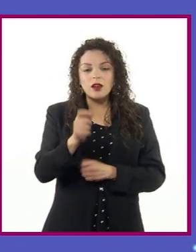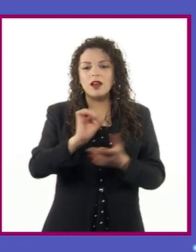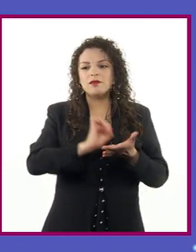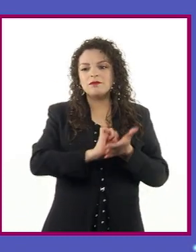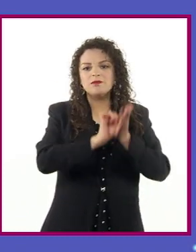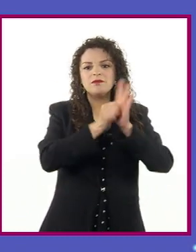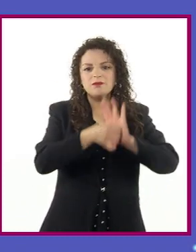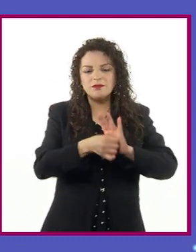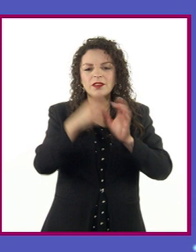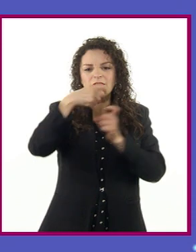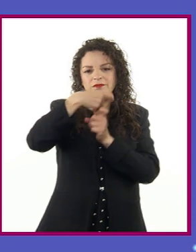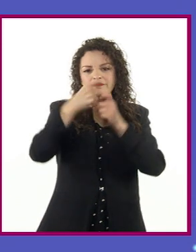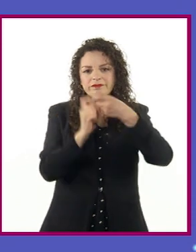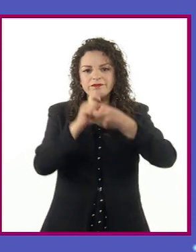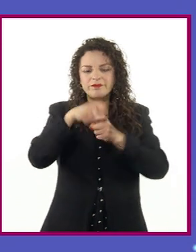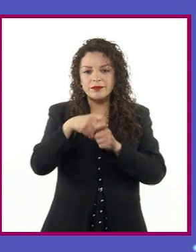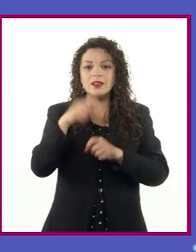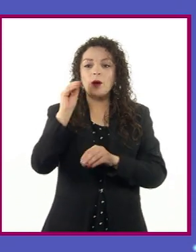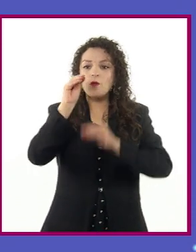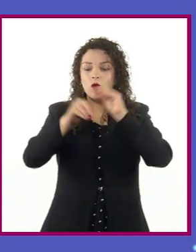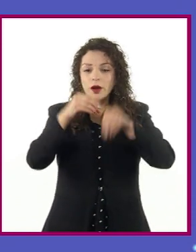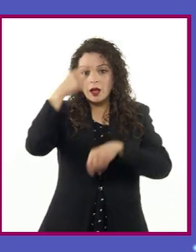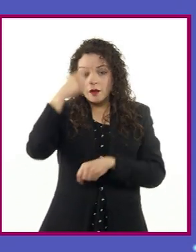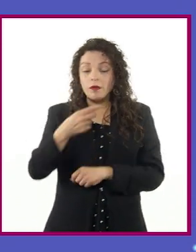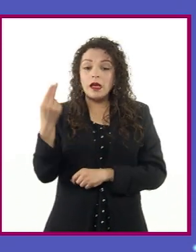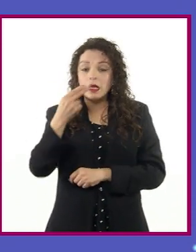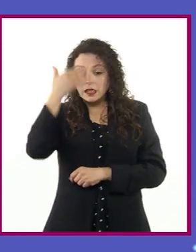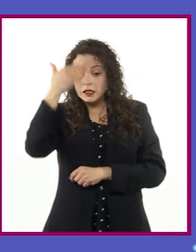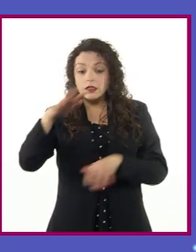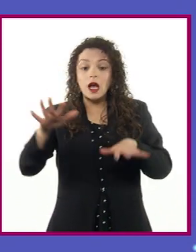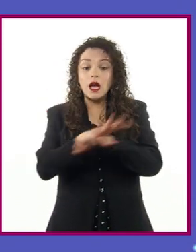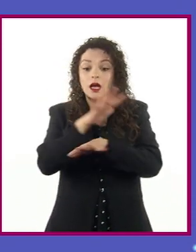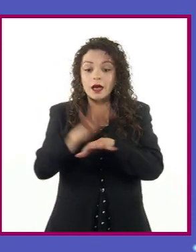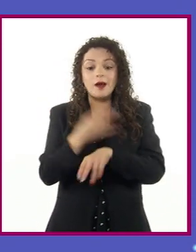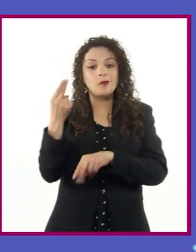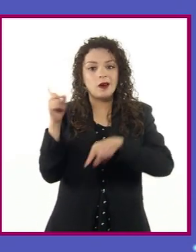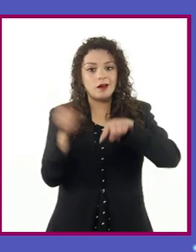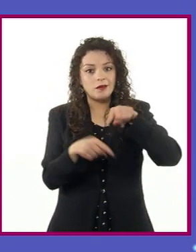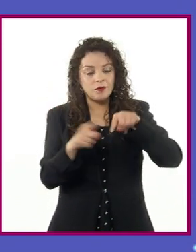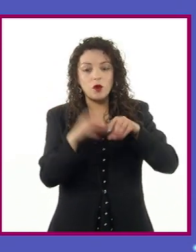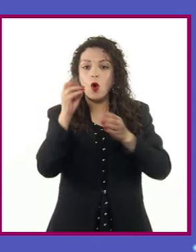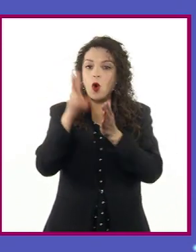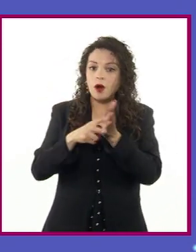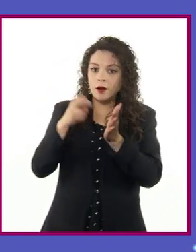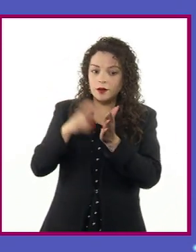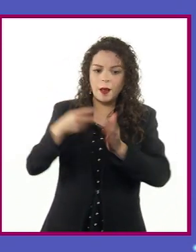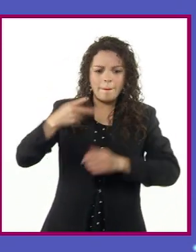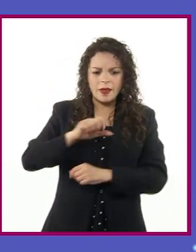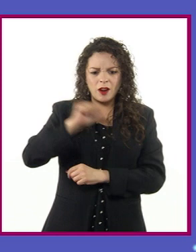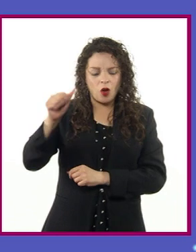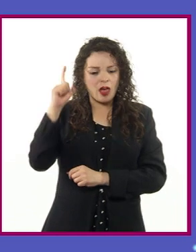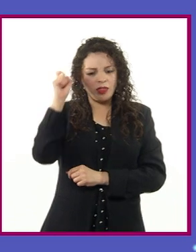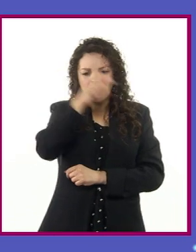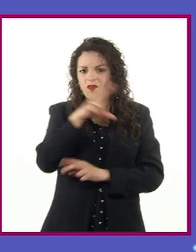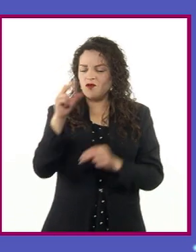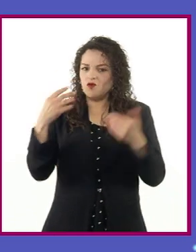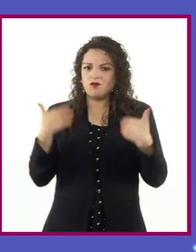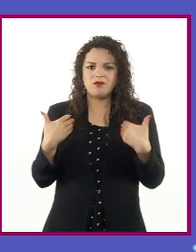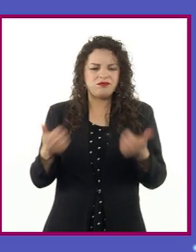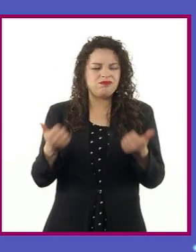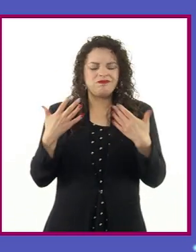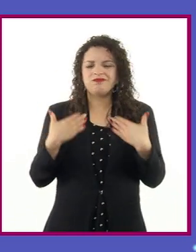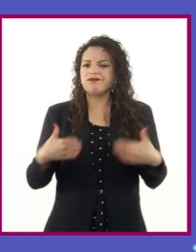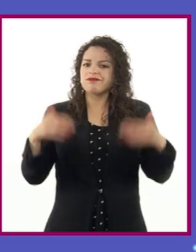el cambio que se debe hacer al escrito, pero vemos otros que no son fáciles de entender. Por ejemplo,